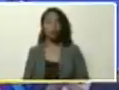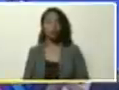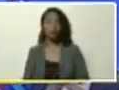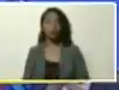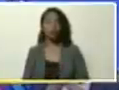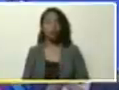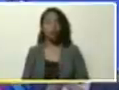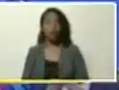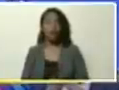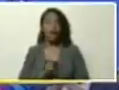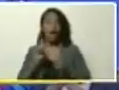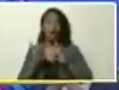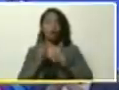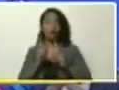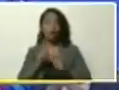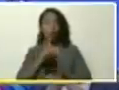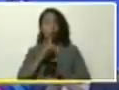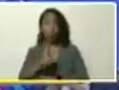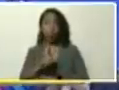que se han deteriorado